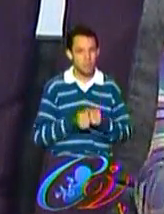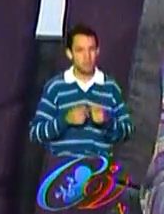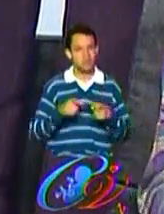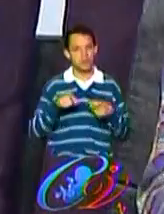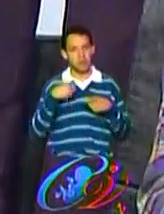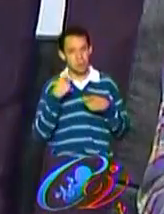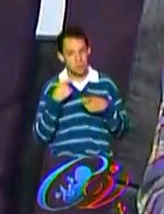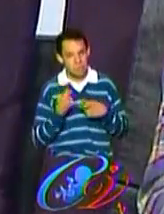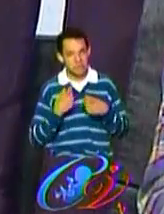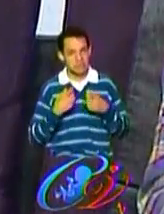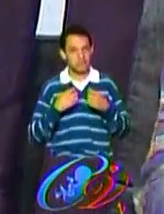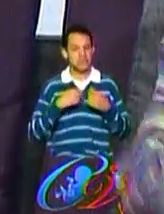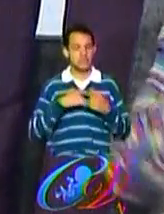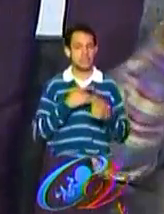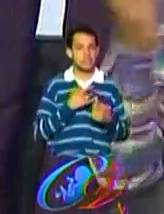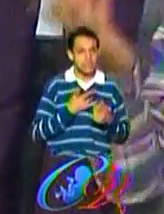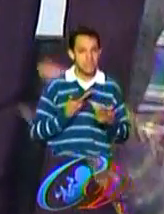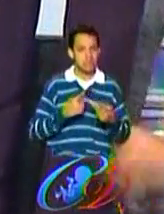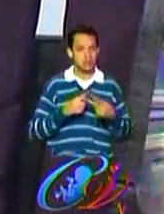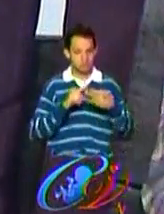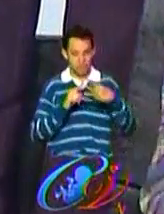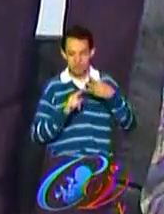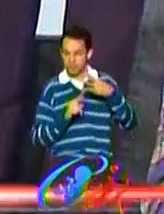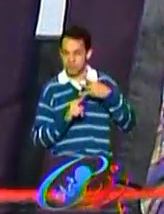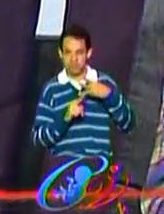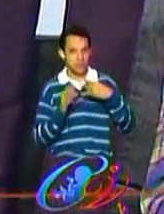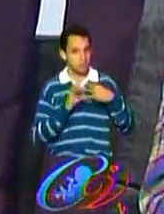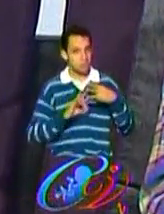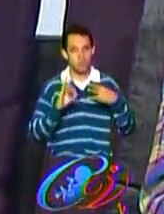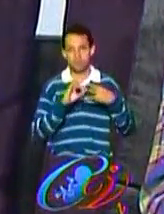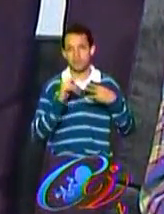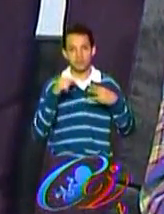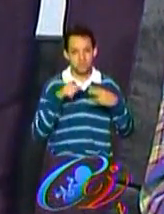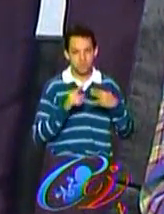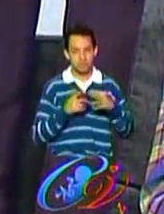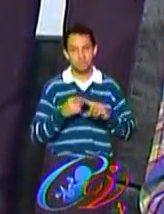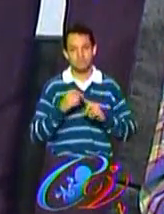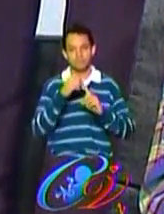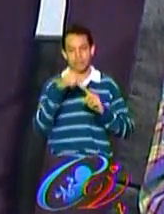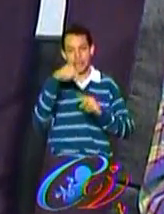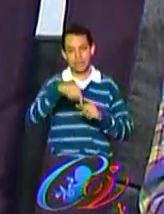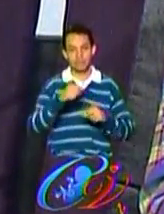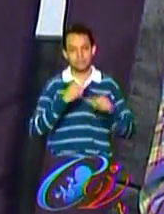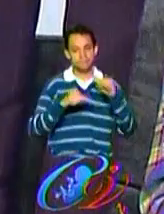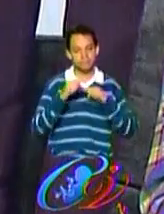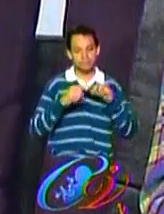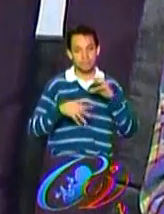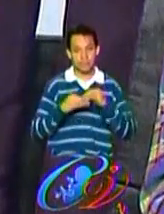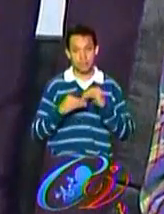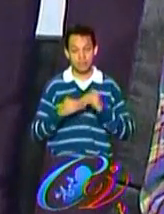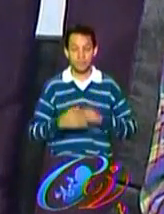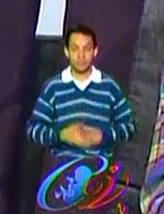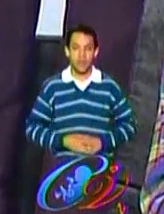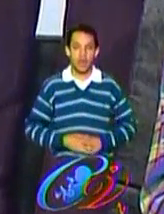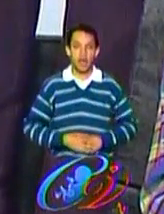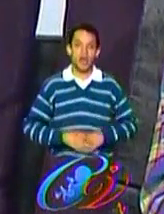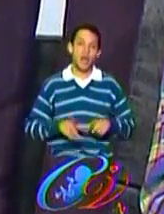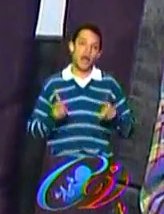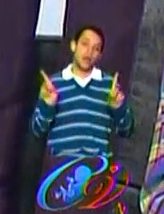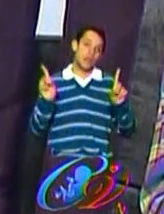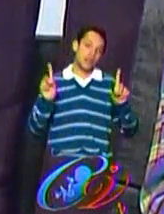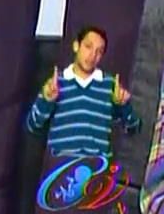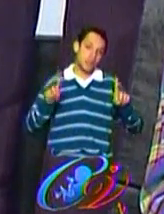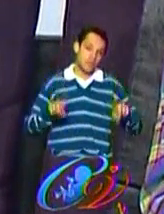y la parte emocional. Todo ese contexto es lo que nosotros buscamos reunir en este espacio. También